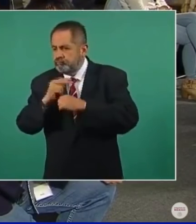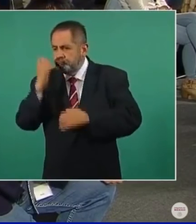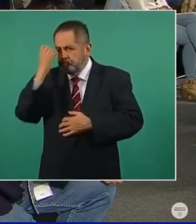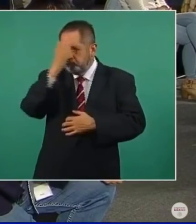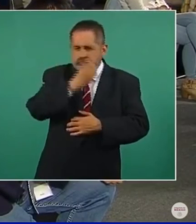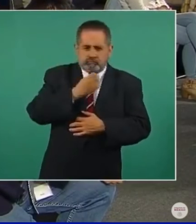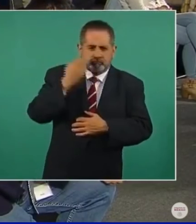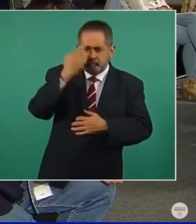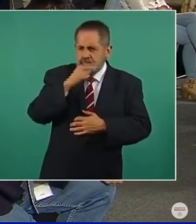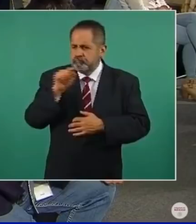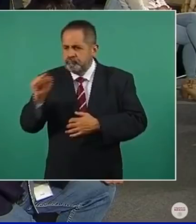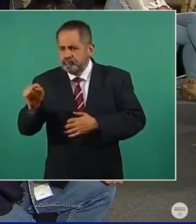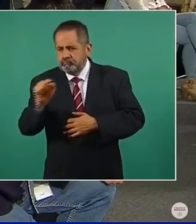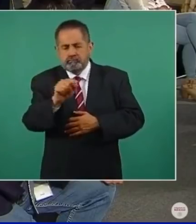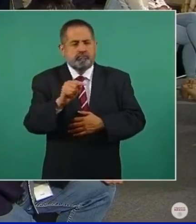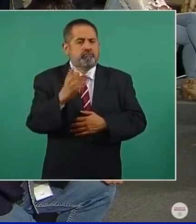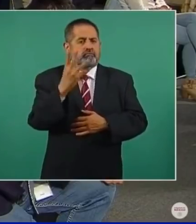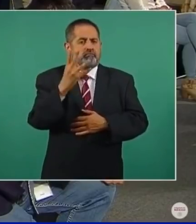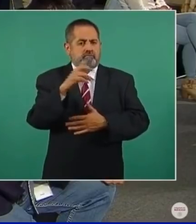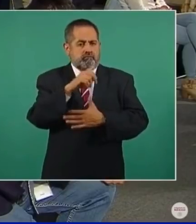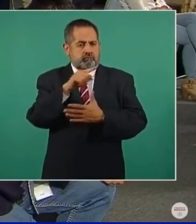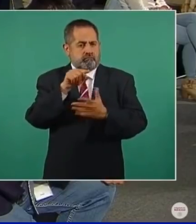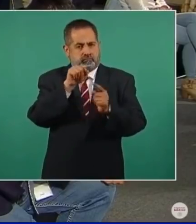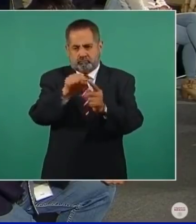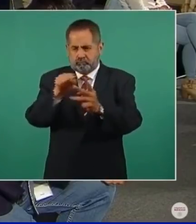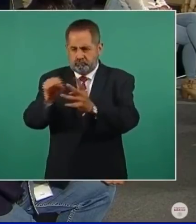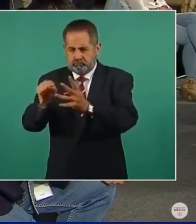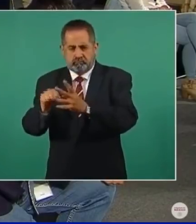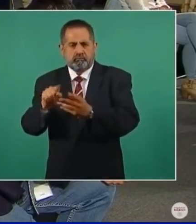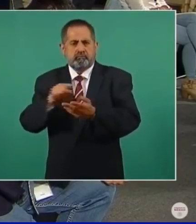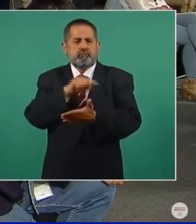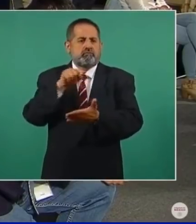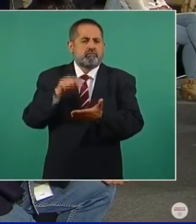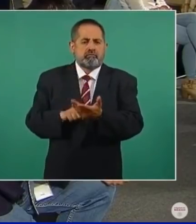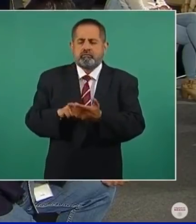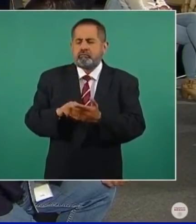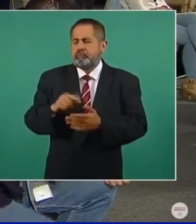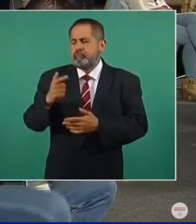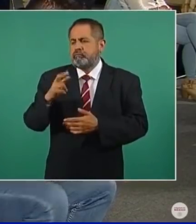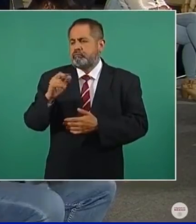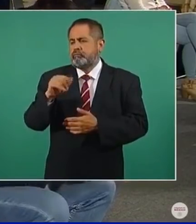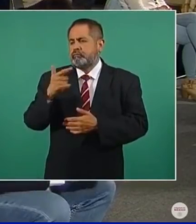de 4 en el Alto Grijalva. ¿Dónde se encuentran las otras